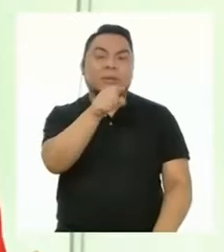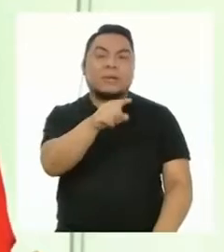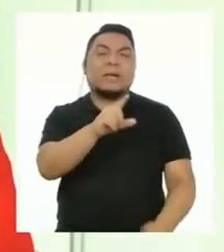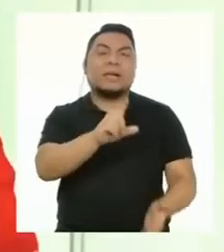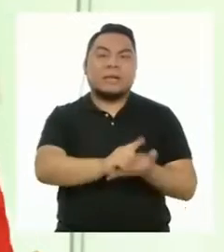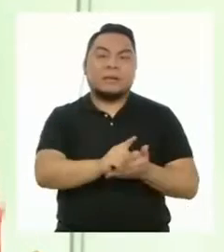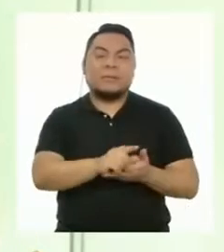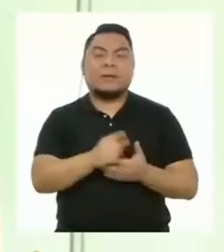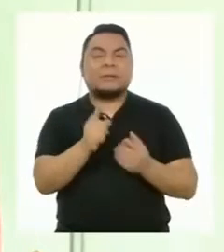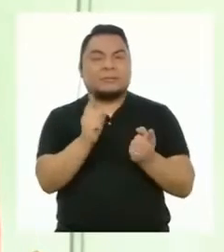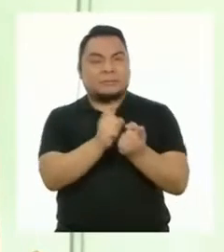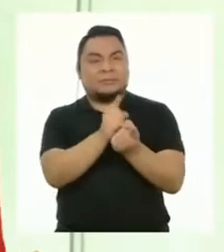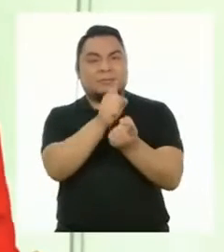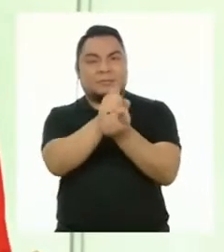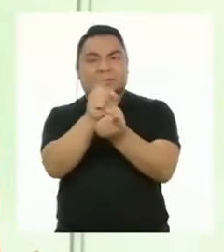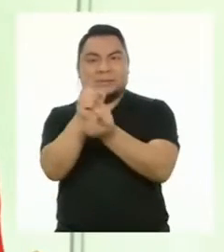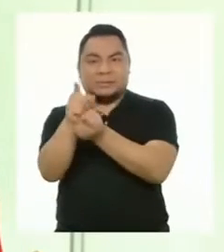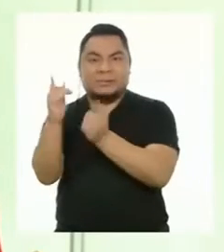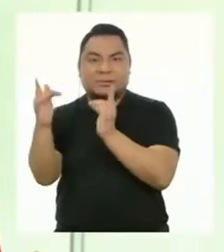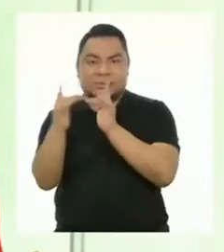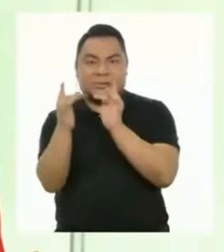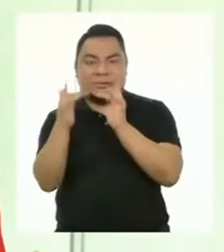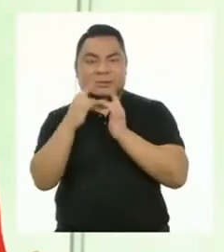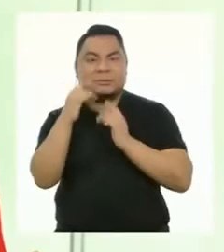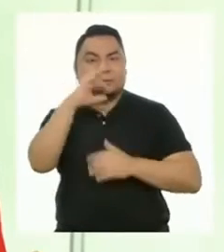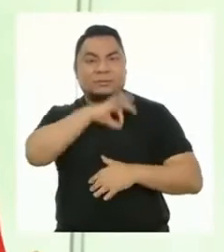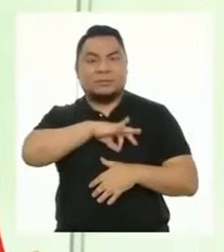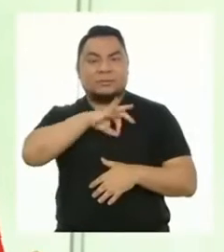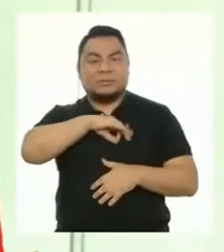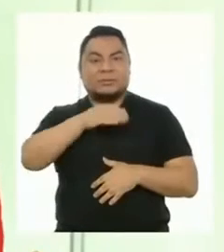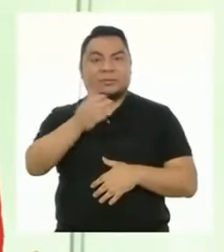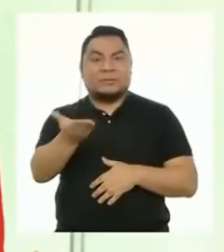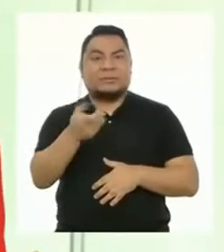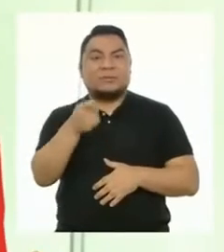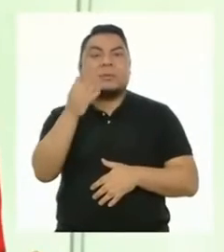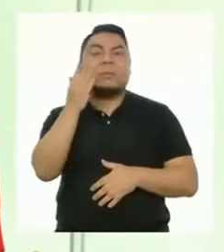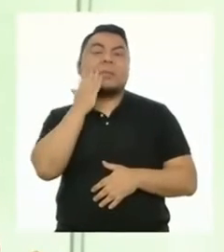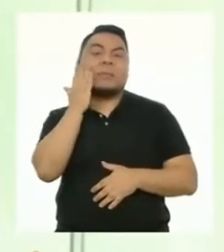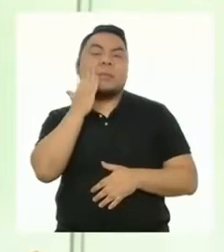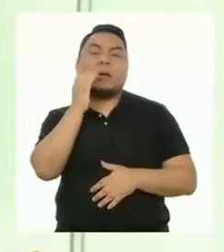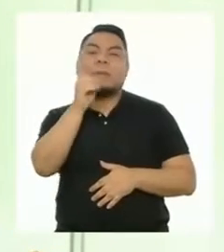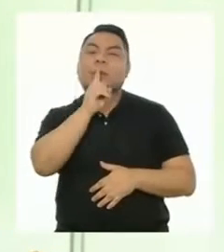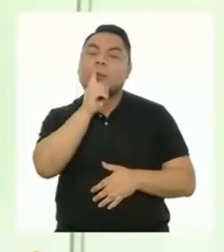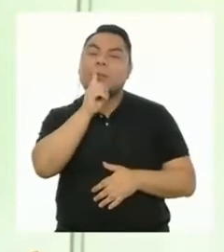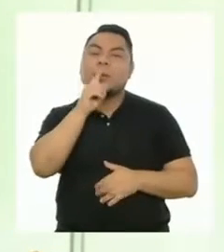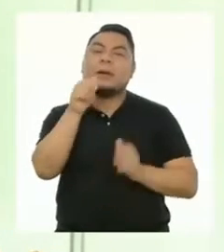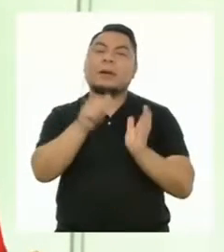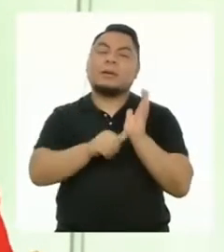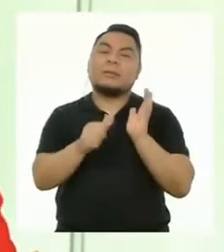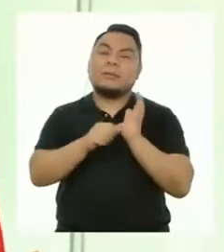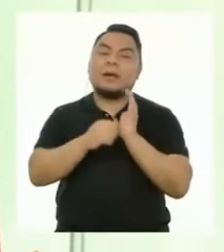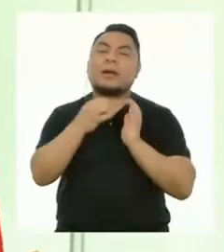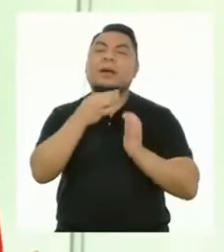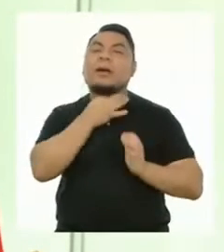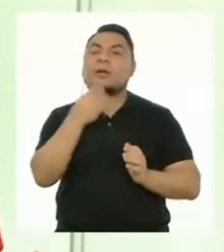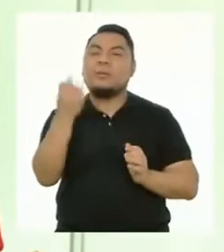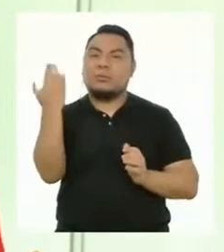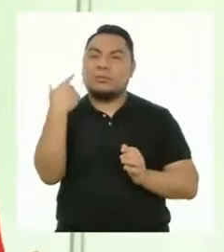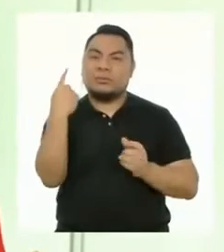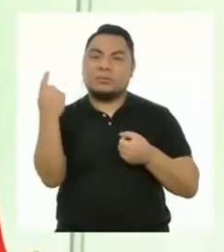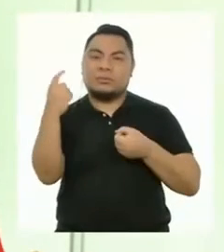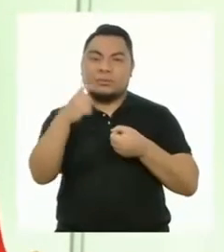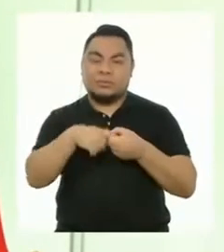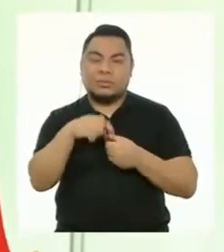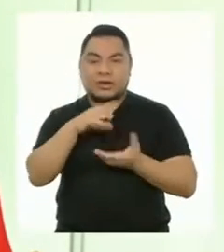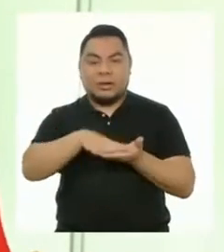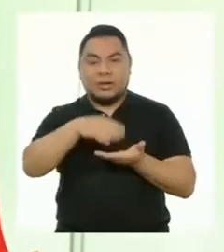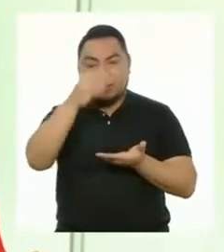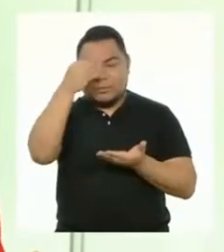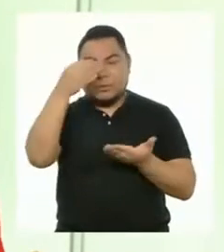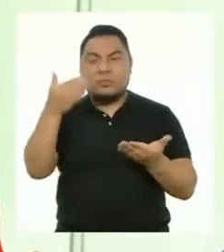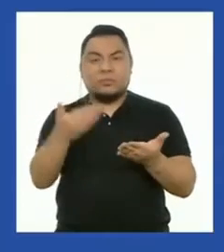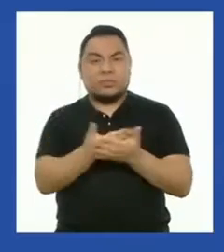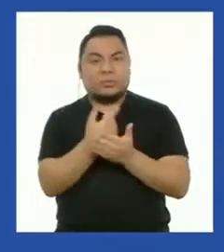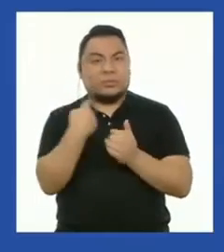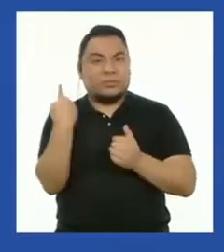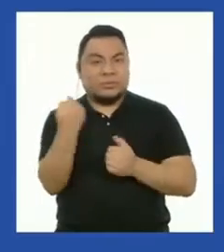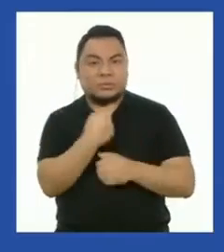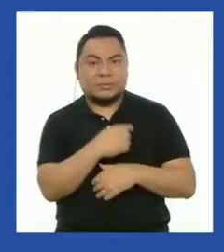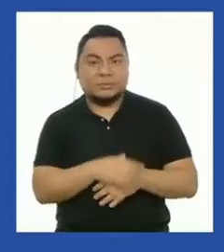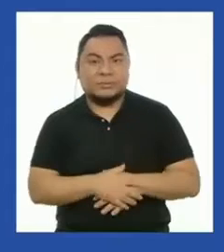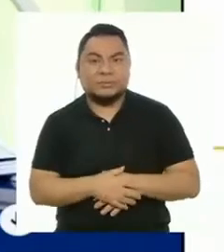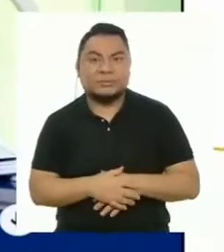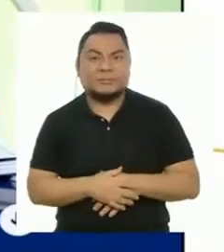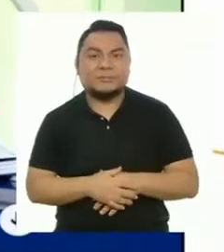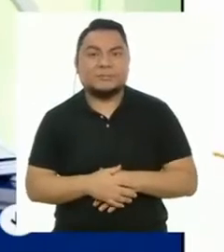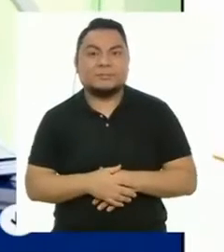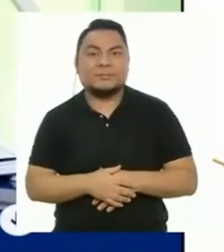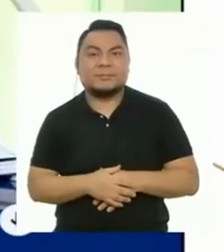Olenca de Lima. Mientras se conectan, aprovechen para invitar a su mamá, papá, hermano, abuela a unirse y aprender algo nuevo con nosotros.